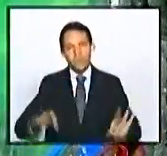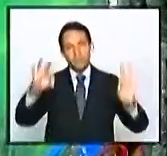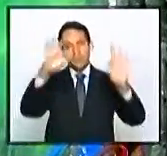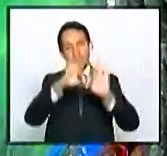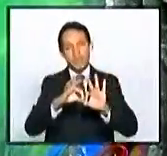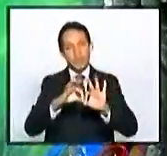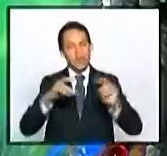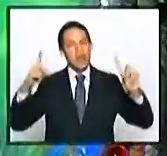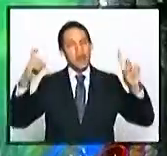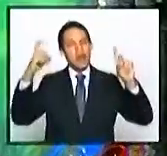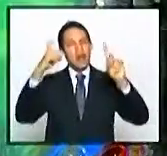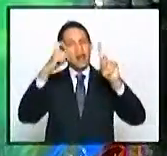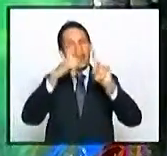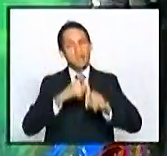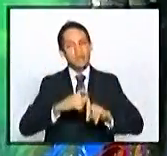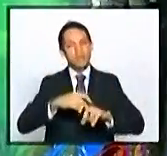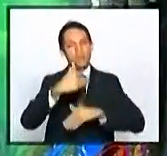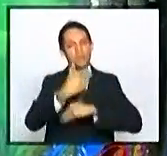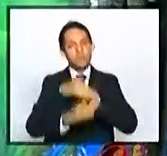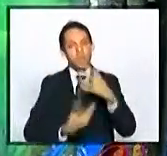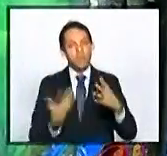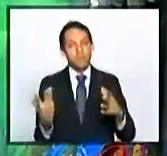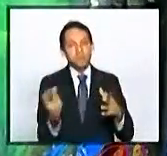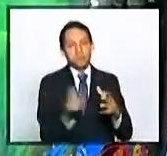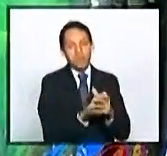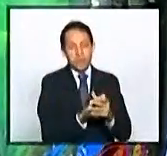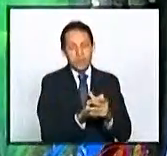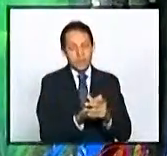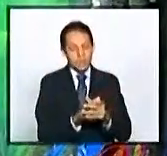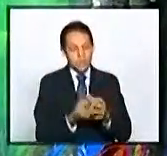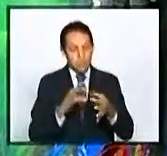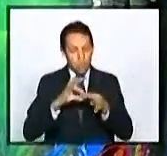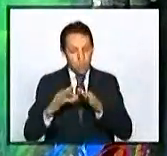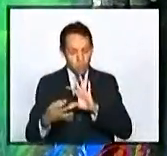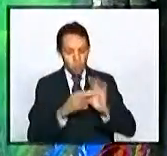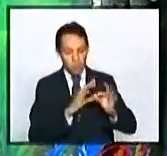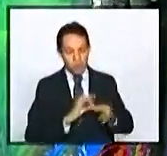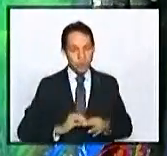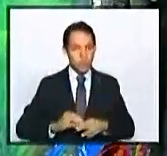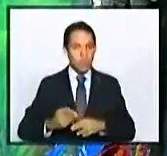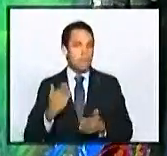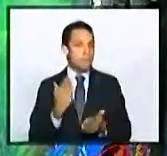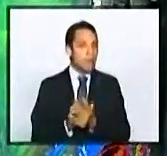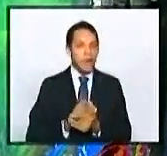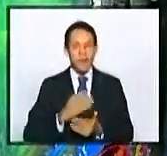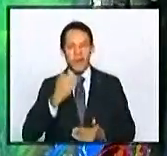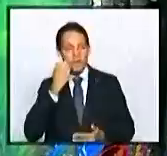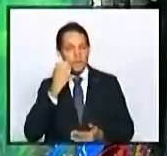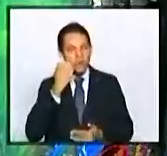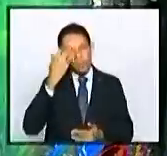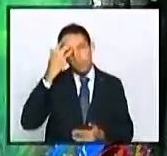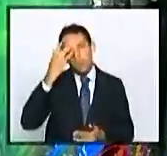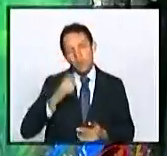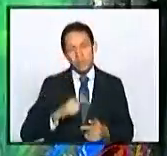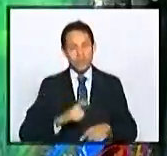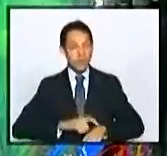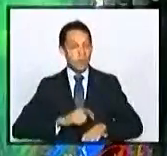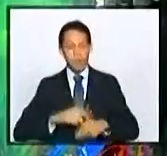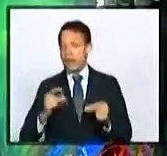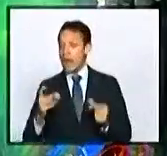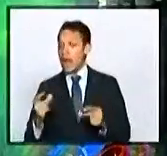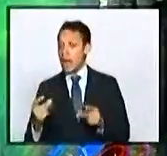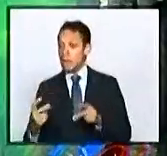y es ese proceso que lo llevó a la enfermedad. y el tiempo de la consulta o